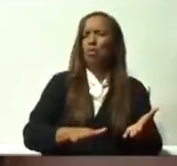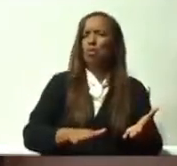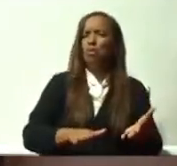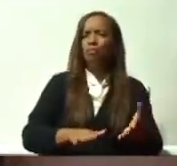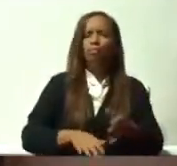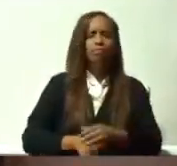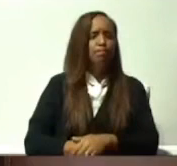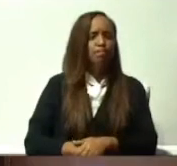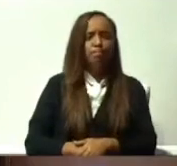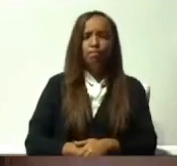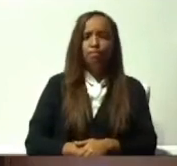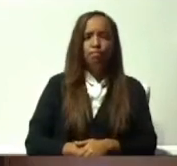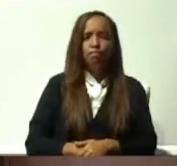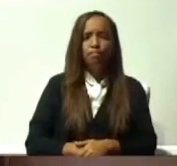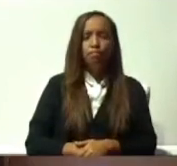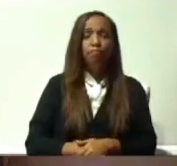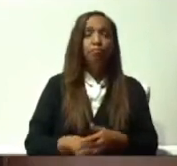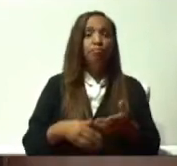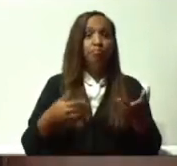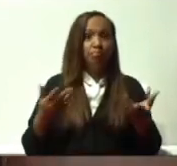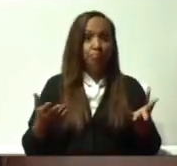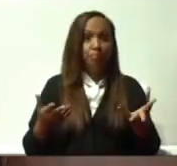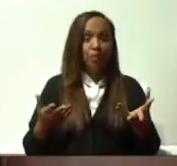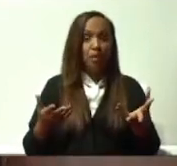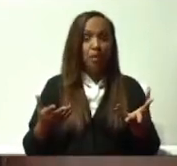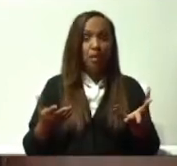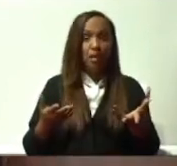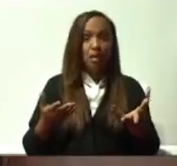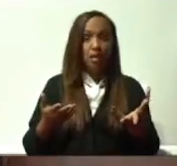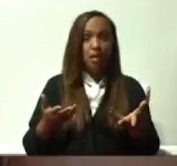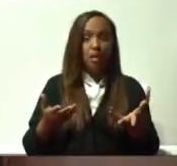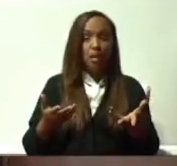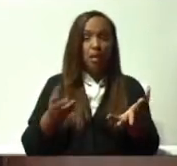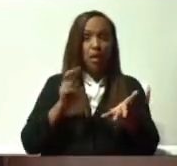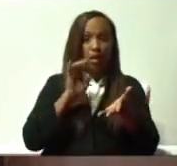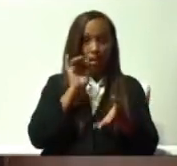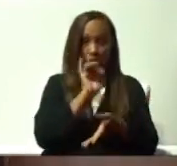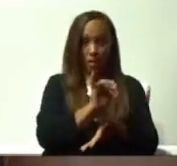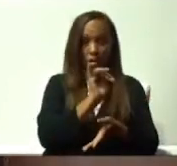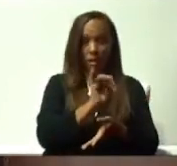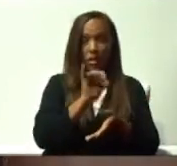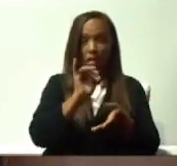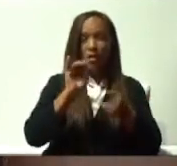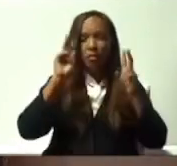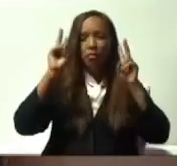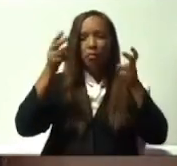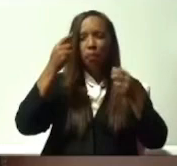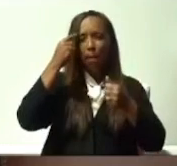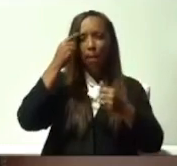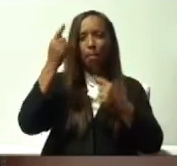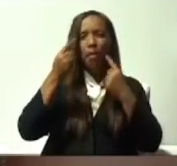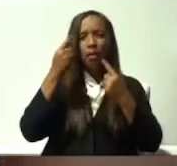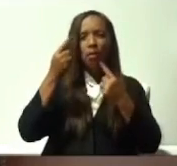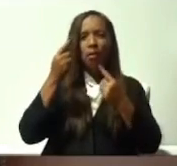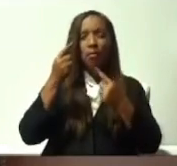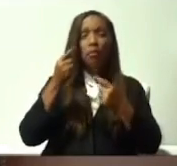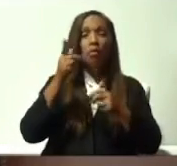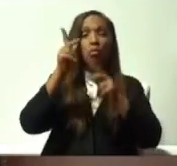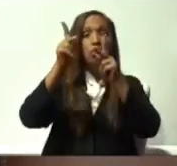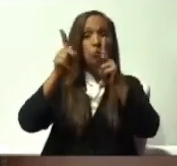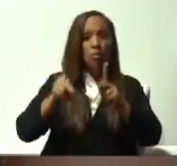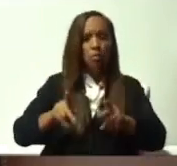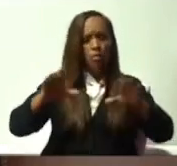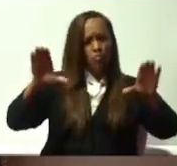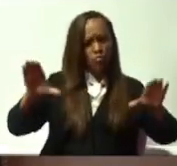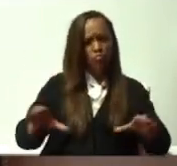olvido ni enterrado como así fue. Eugenio Marcano, Eugenio de Jesús Marcano, tuvo